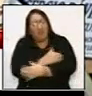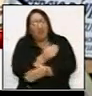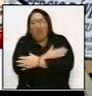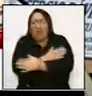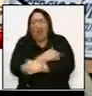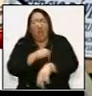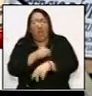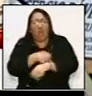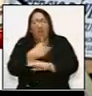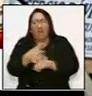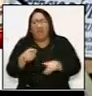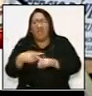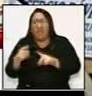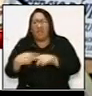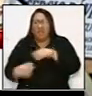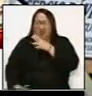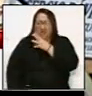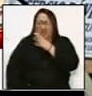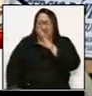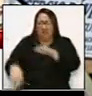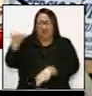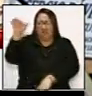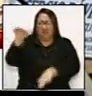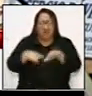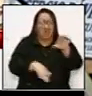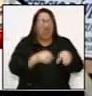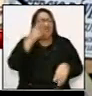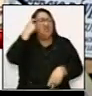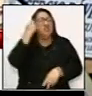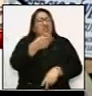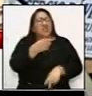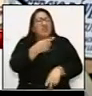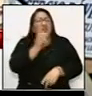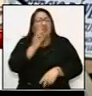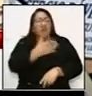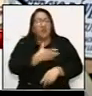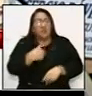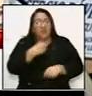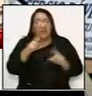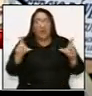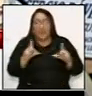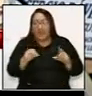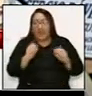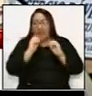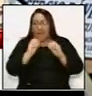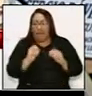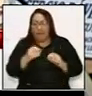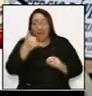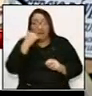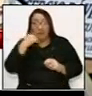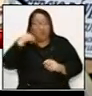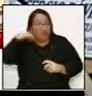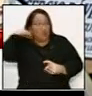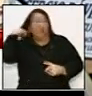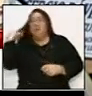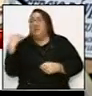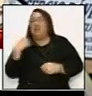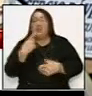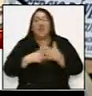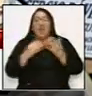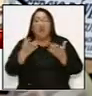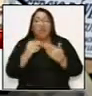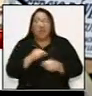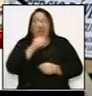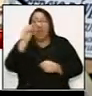diferentes. Hasta los medios han estado ahí antes que todo el mundo. El propio presidente ha dicho él en televisión que a él lo han llamado para avisarle y que él pide que